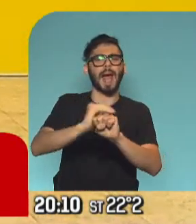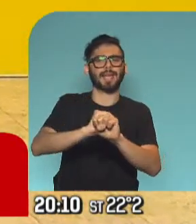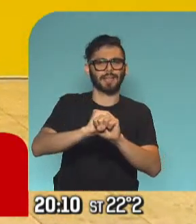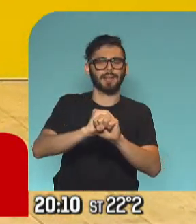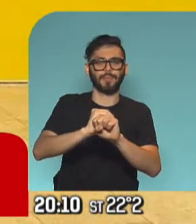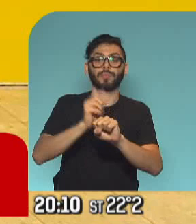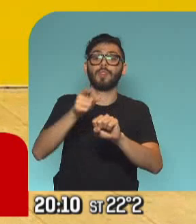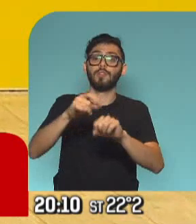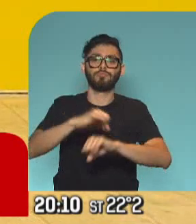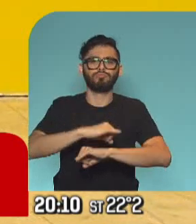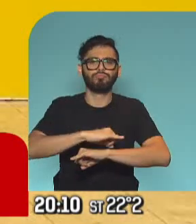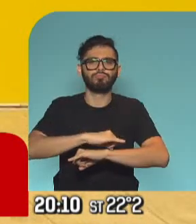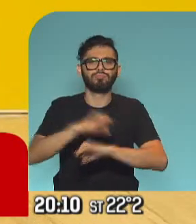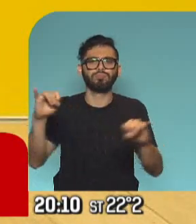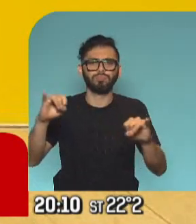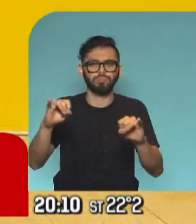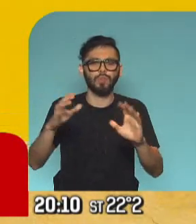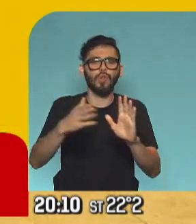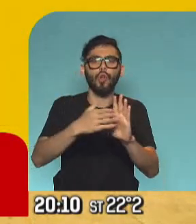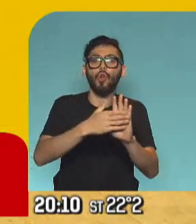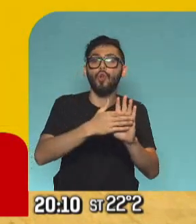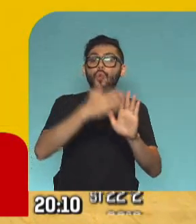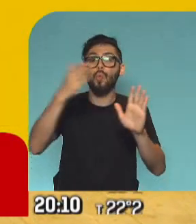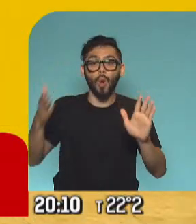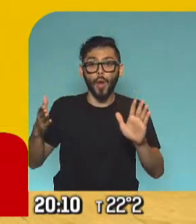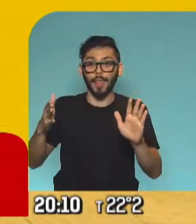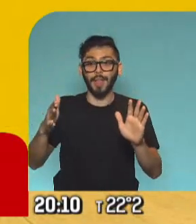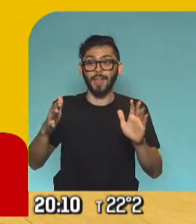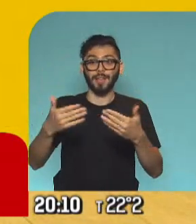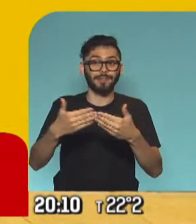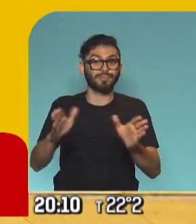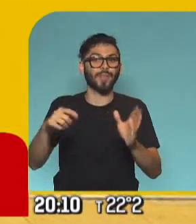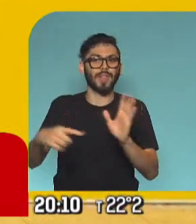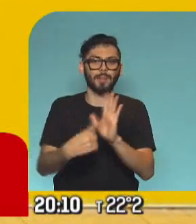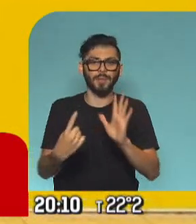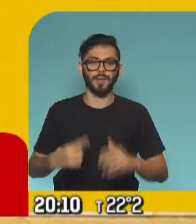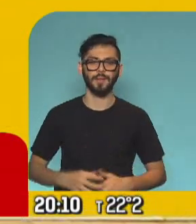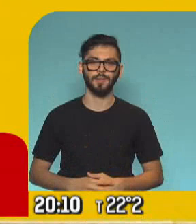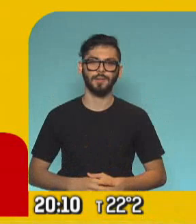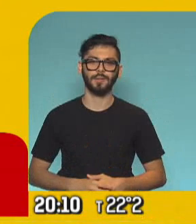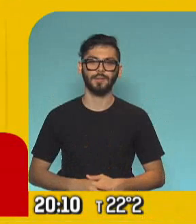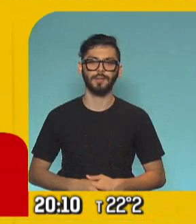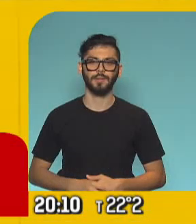para anunciar lo que es la nueva fase de flexibilización en la ciudad de Buenos Aires.